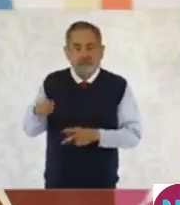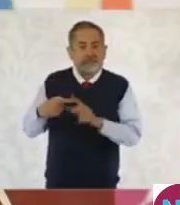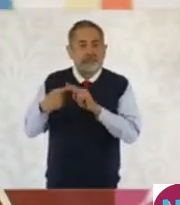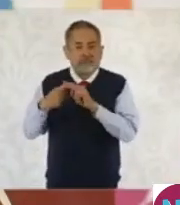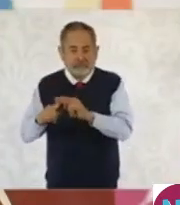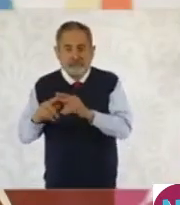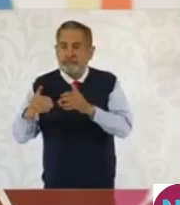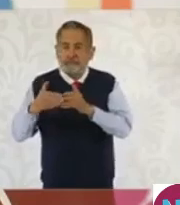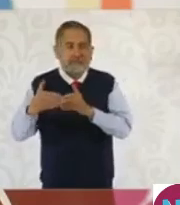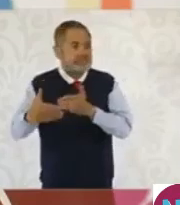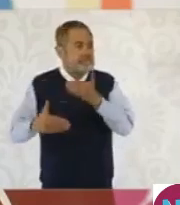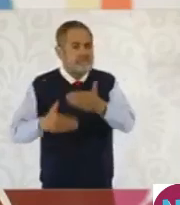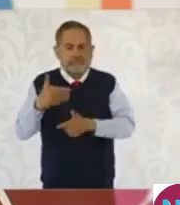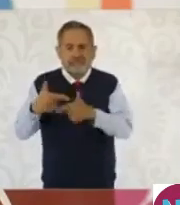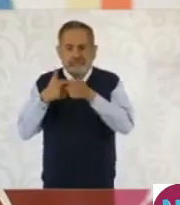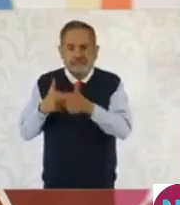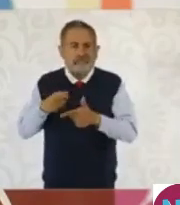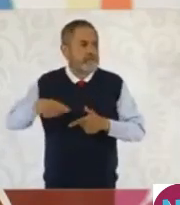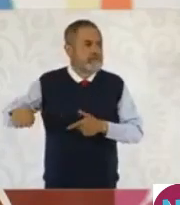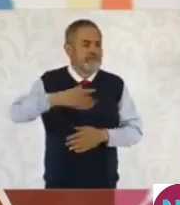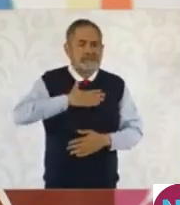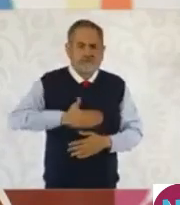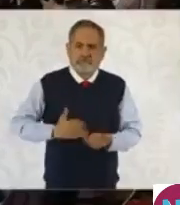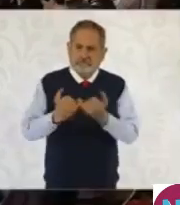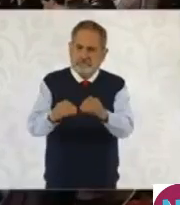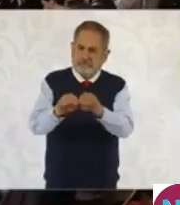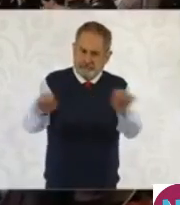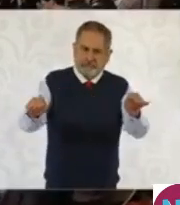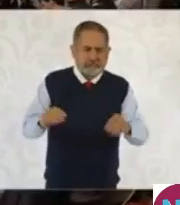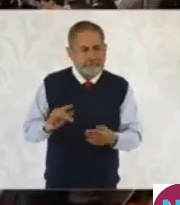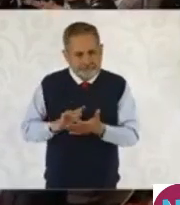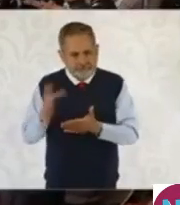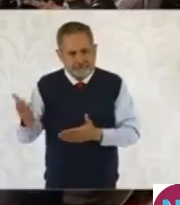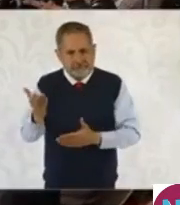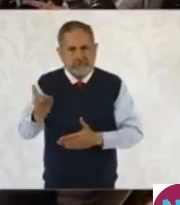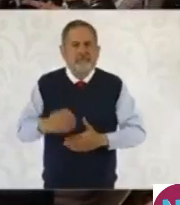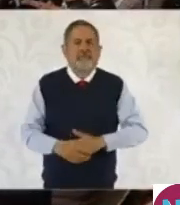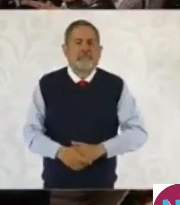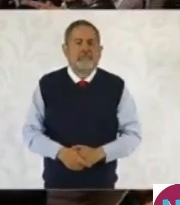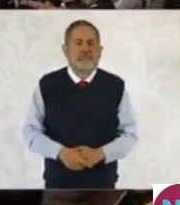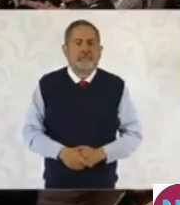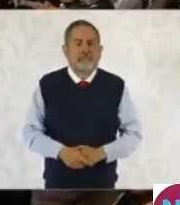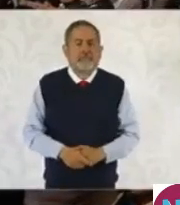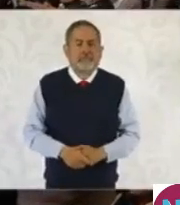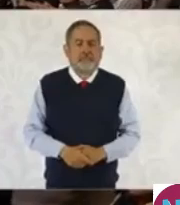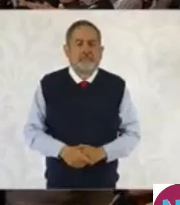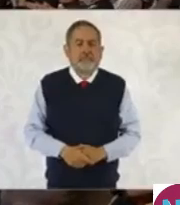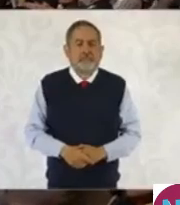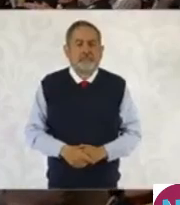partida para seguir haciendo justicia en salud. Muchas gracias. Es cuanto. Gracias, Alejandro.